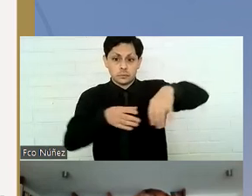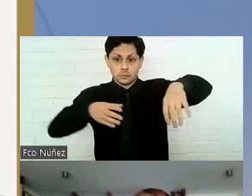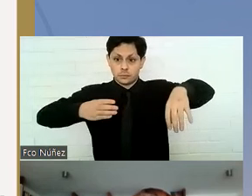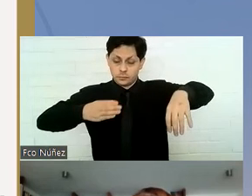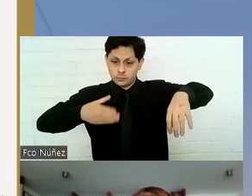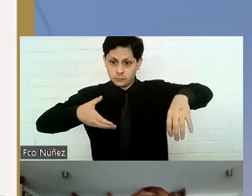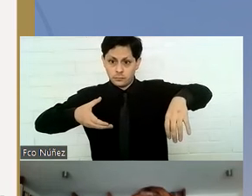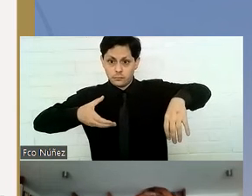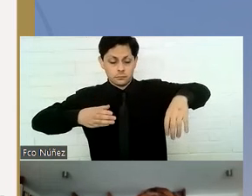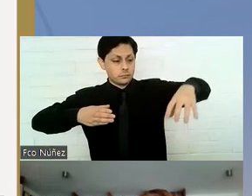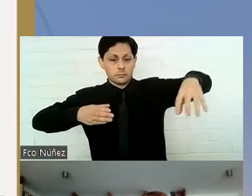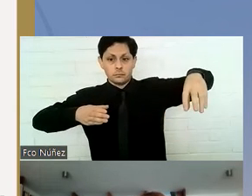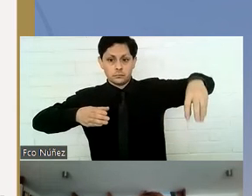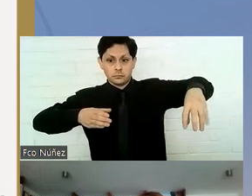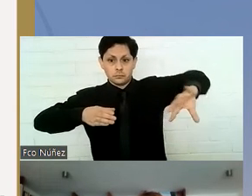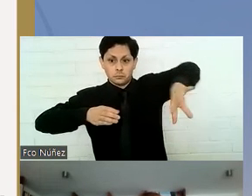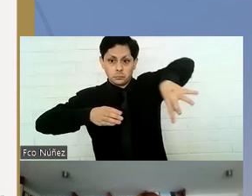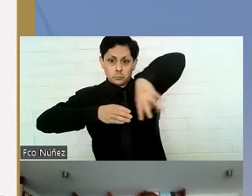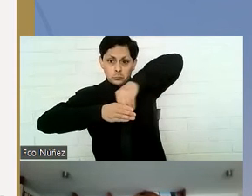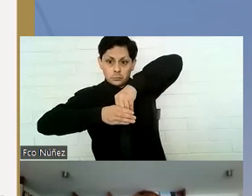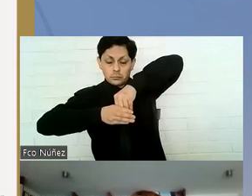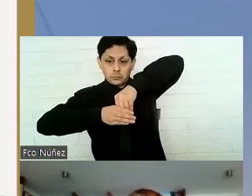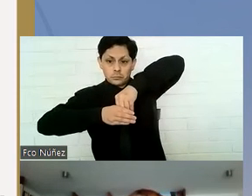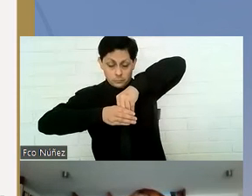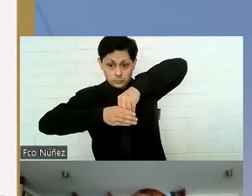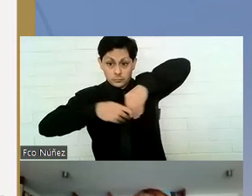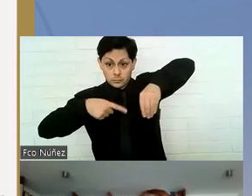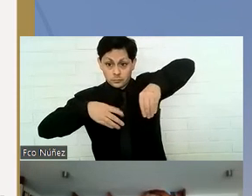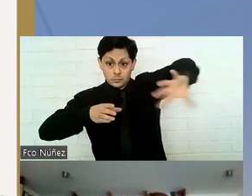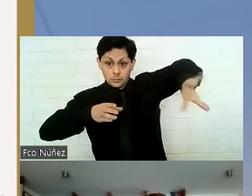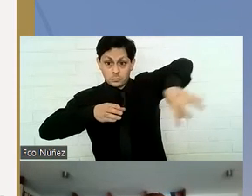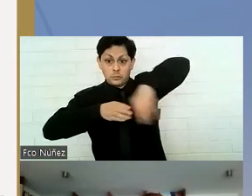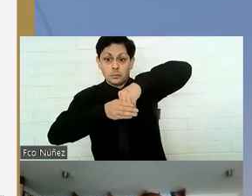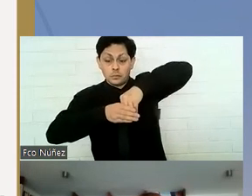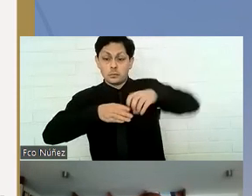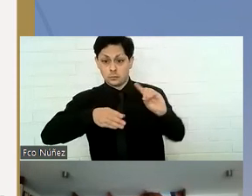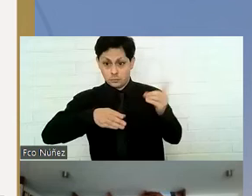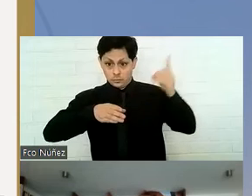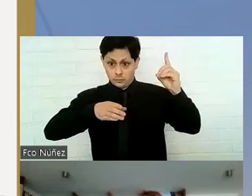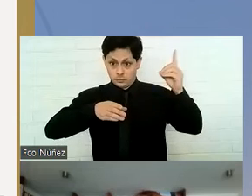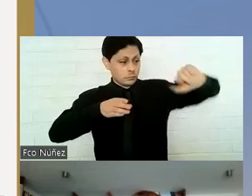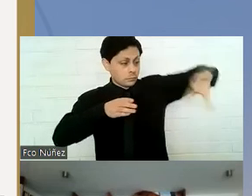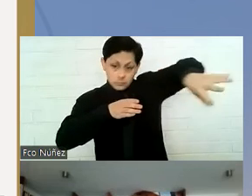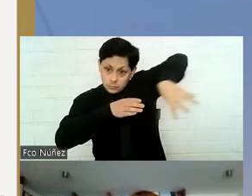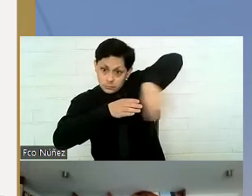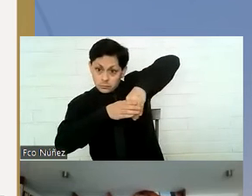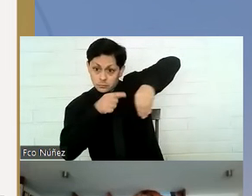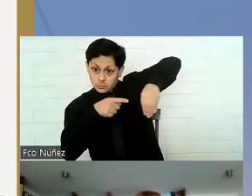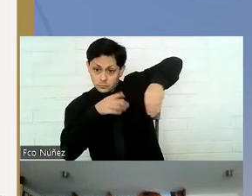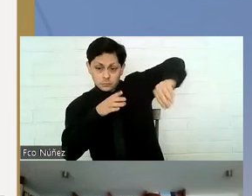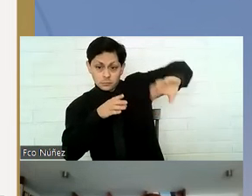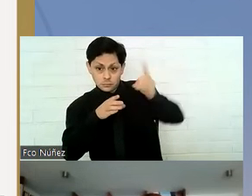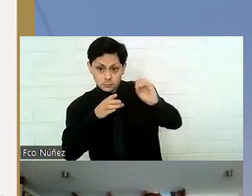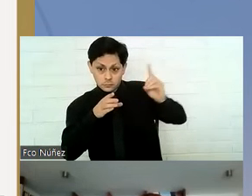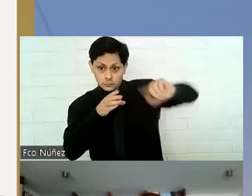sistematicidad e institucionalidad, pues es hacer justamente un movimiento contrario